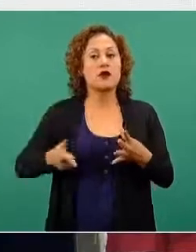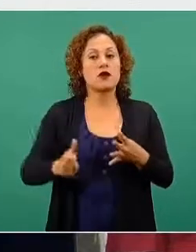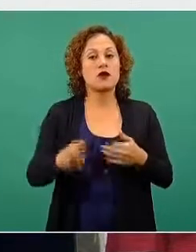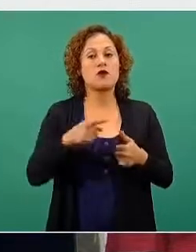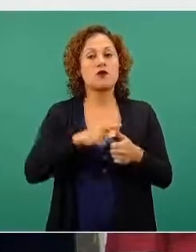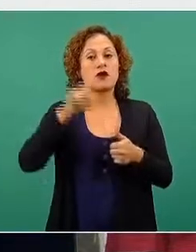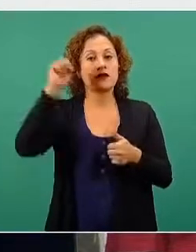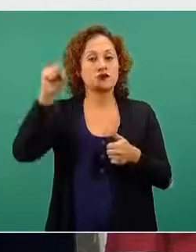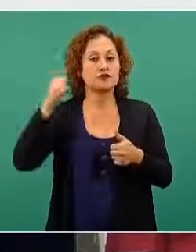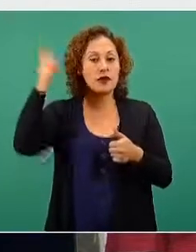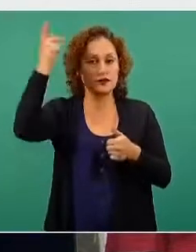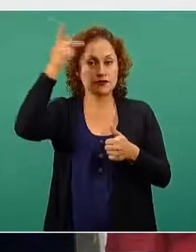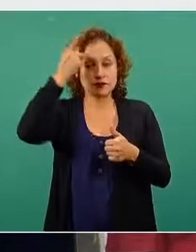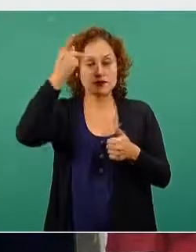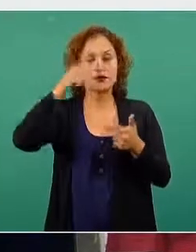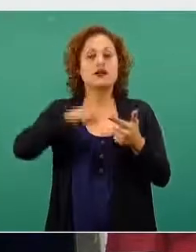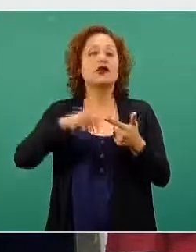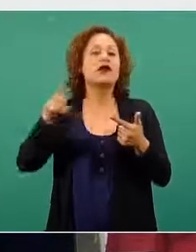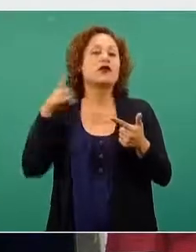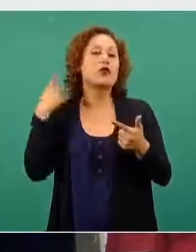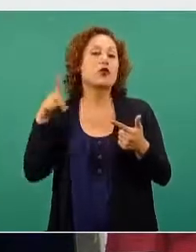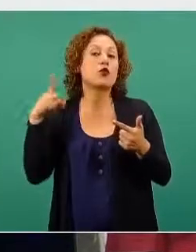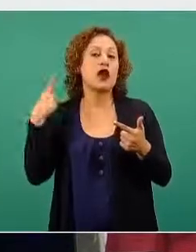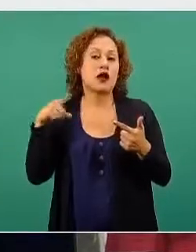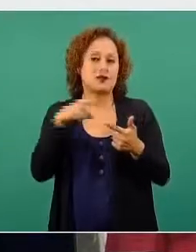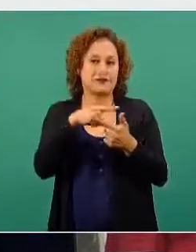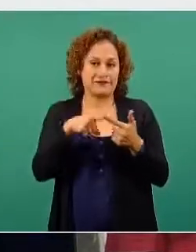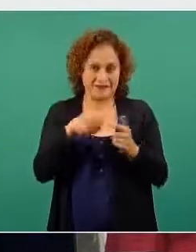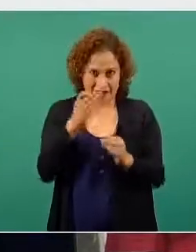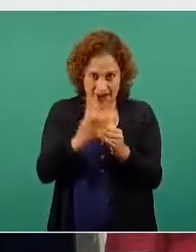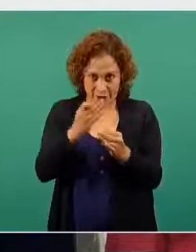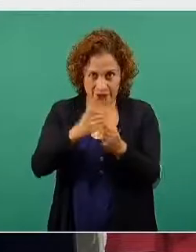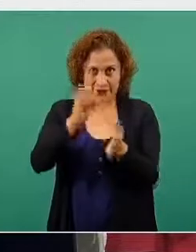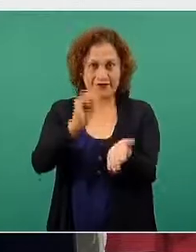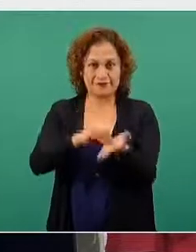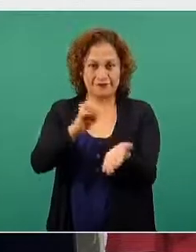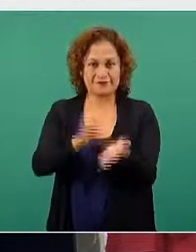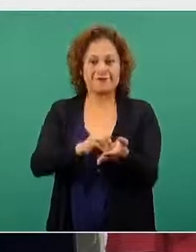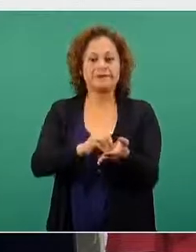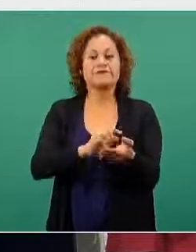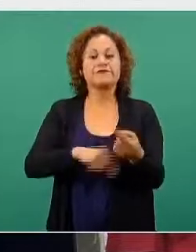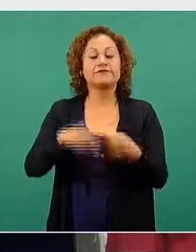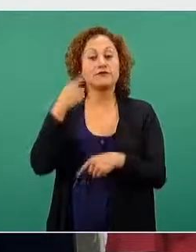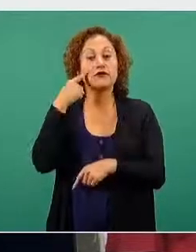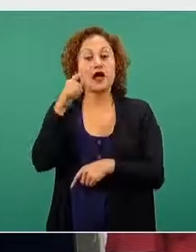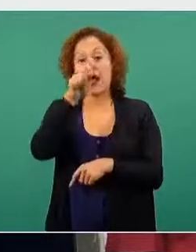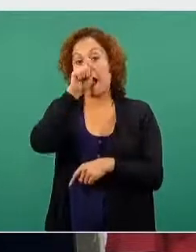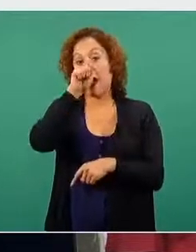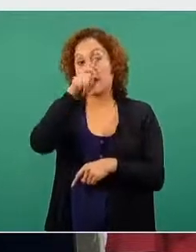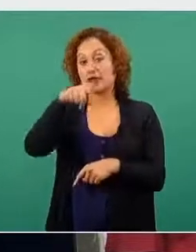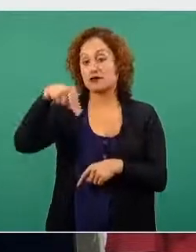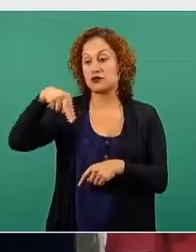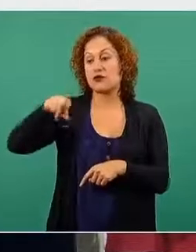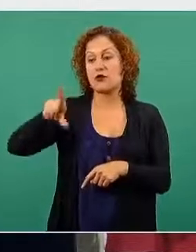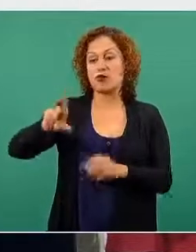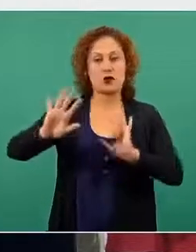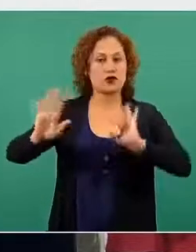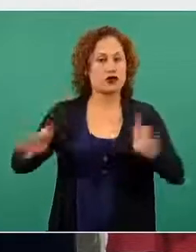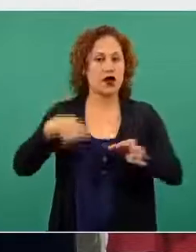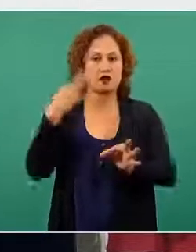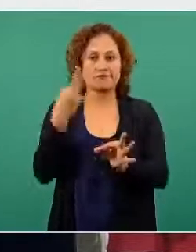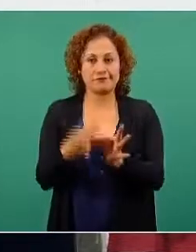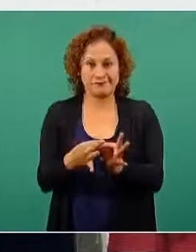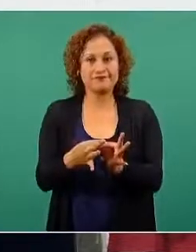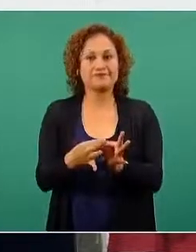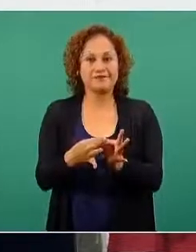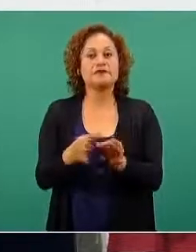Potosí y Durango están en este momento activos. Vean ustedes que Jalisco y Nuevo León ya concluyeron, de modo que